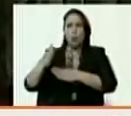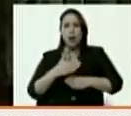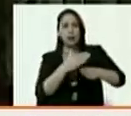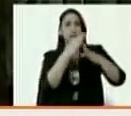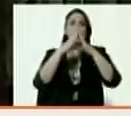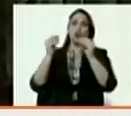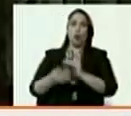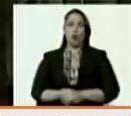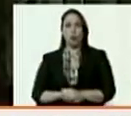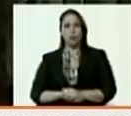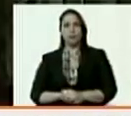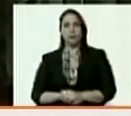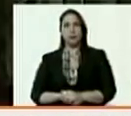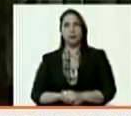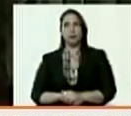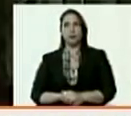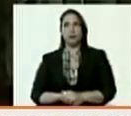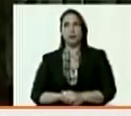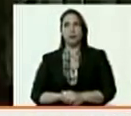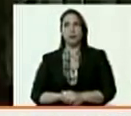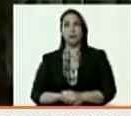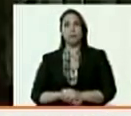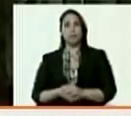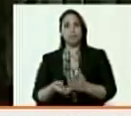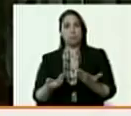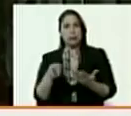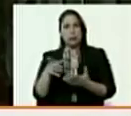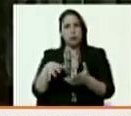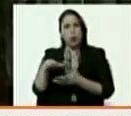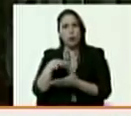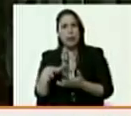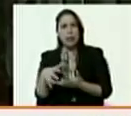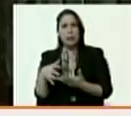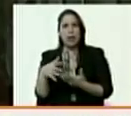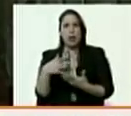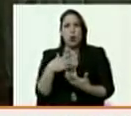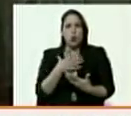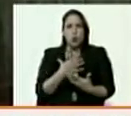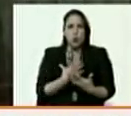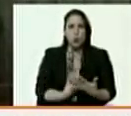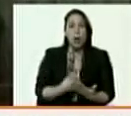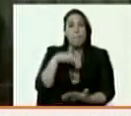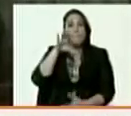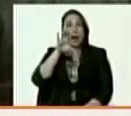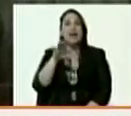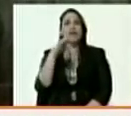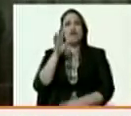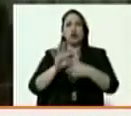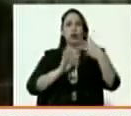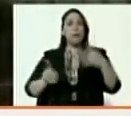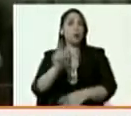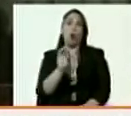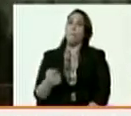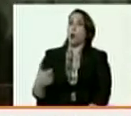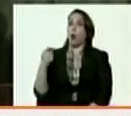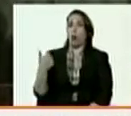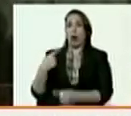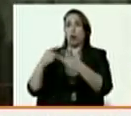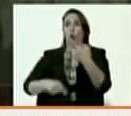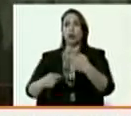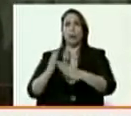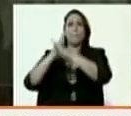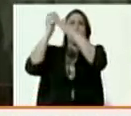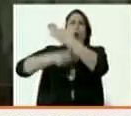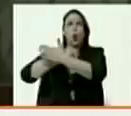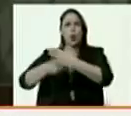una circunstancia, bueno, que afecta a la nación, su funcionamiento. No es poca cosa el bloqueo